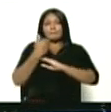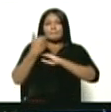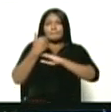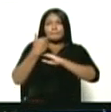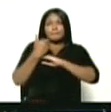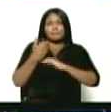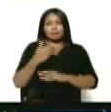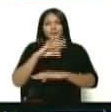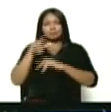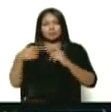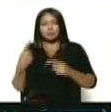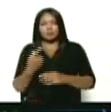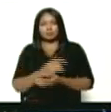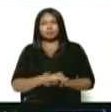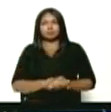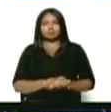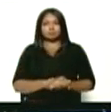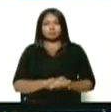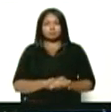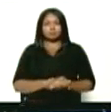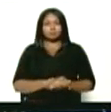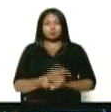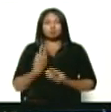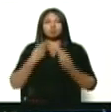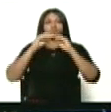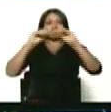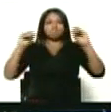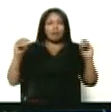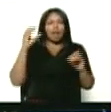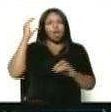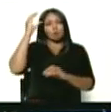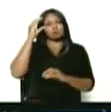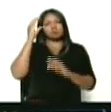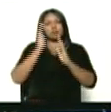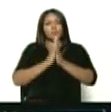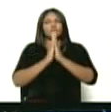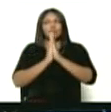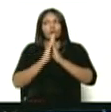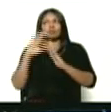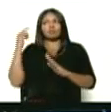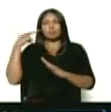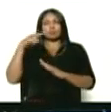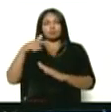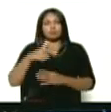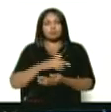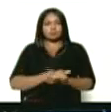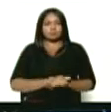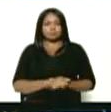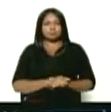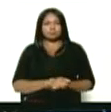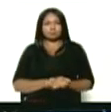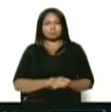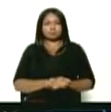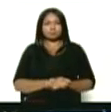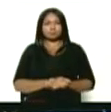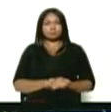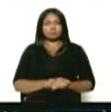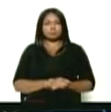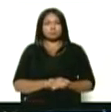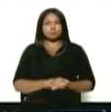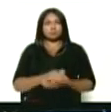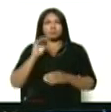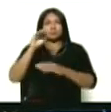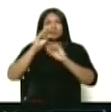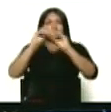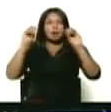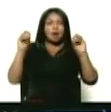macha. Le cae, yo le hago un llamado a la conciencia de los transportistas del país. Y más allá del llamado